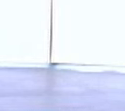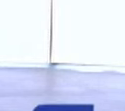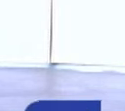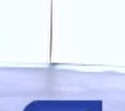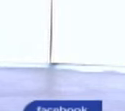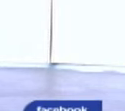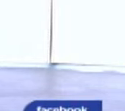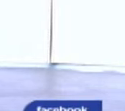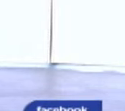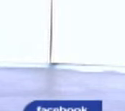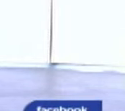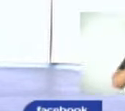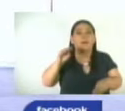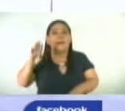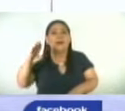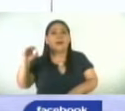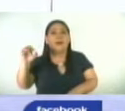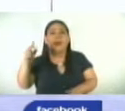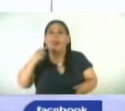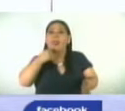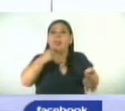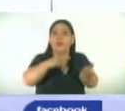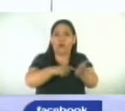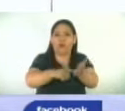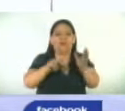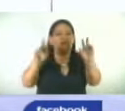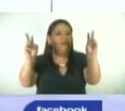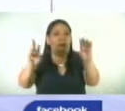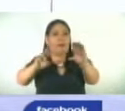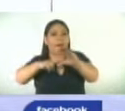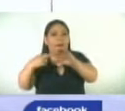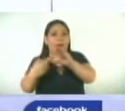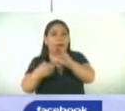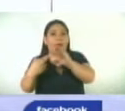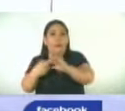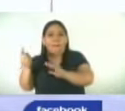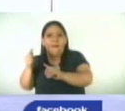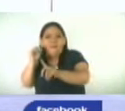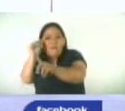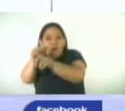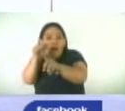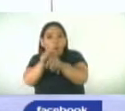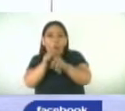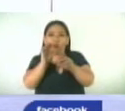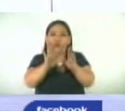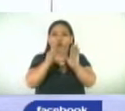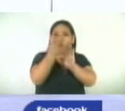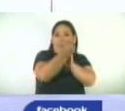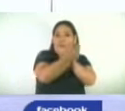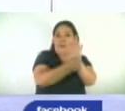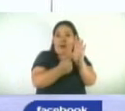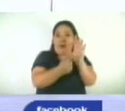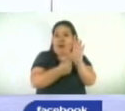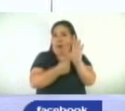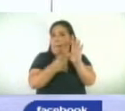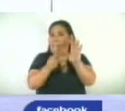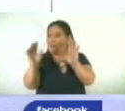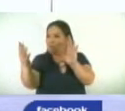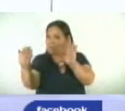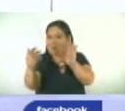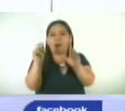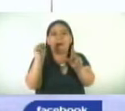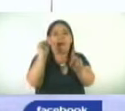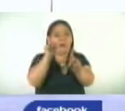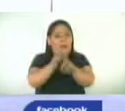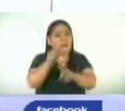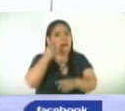La Reserva de El Salvador denunció a través de redes sociales que delincuentes están utilizando su logo para poder engañar a las personas y así cometer